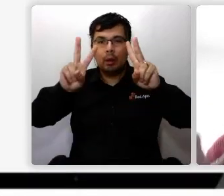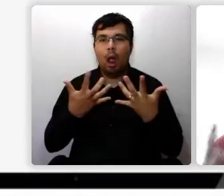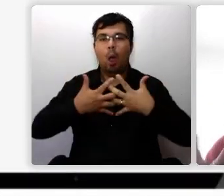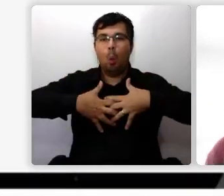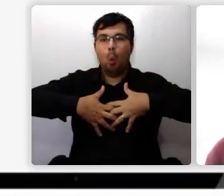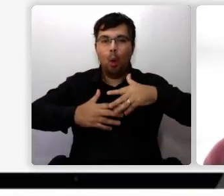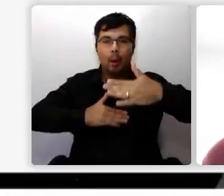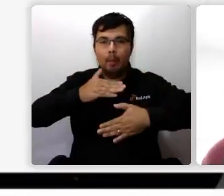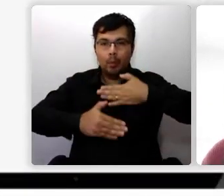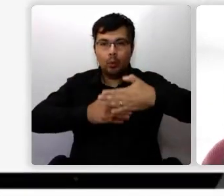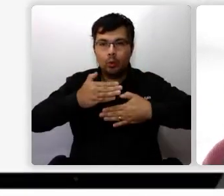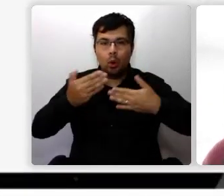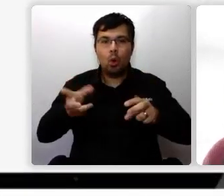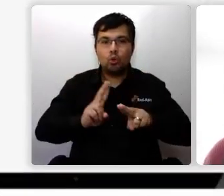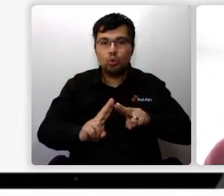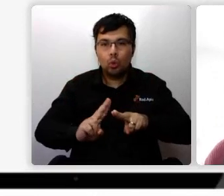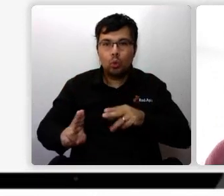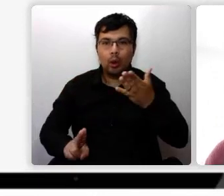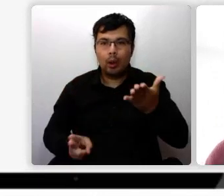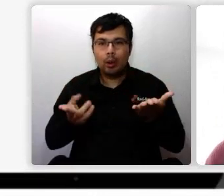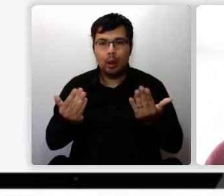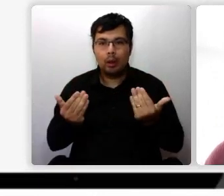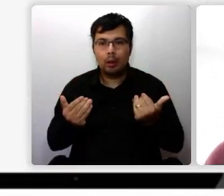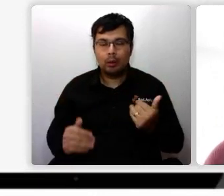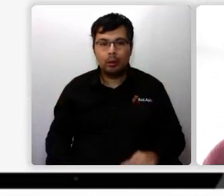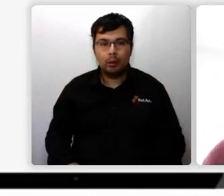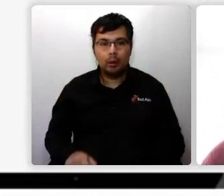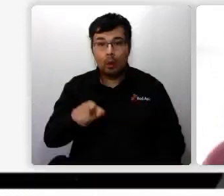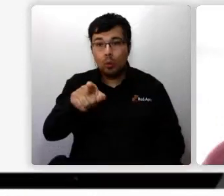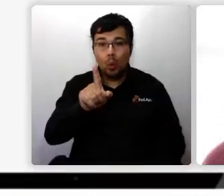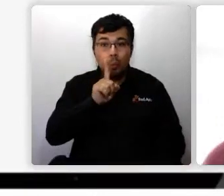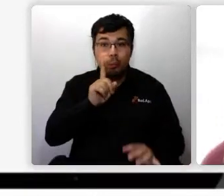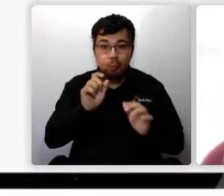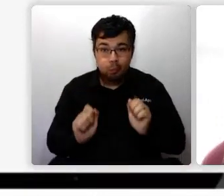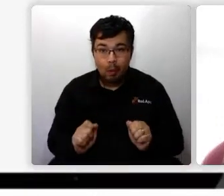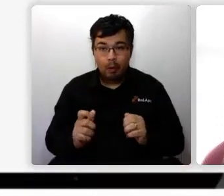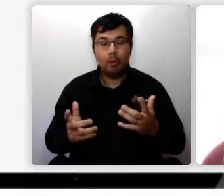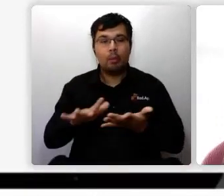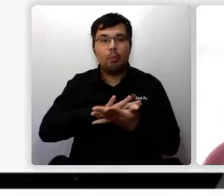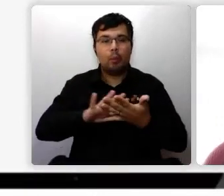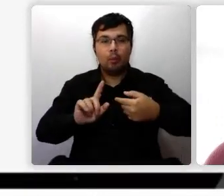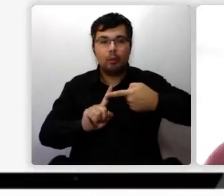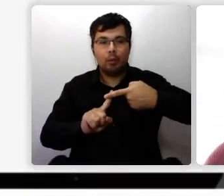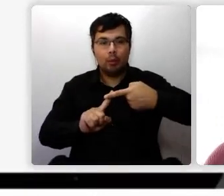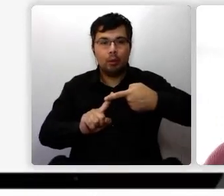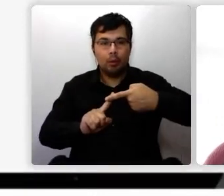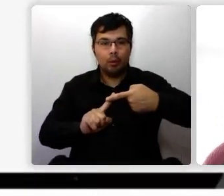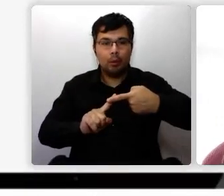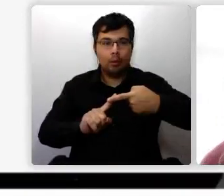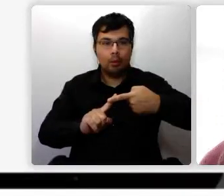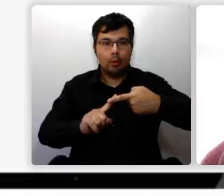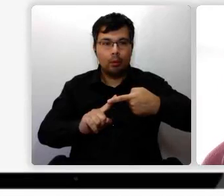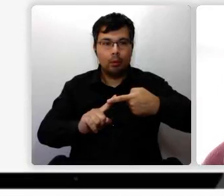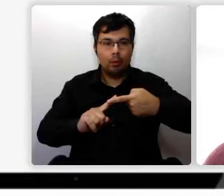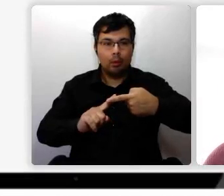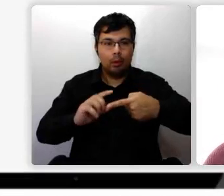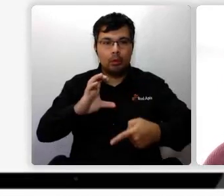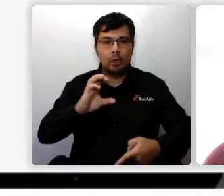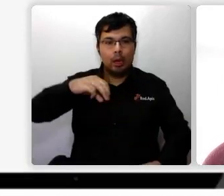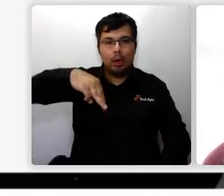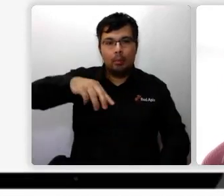o solucionar estas necesidades que ustedes puedan tener. Por ejemplo, gestores de contenido como WordPress,